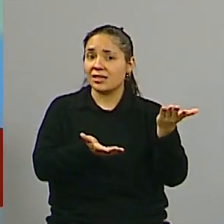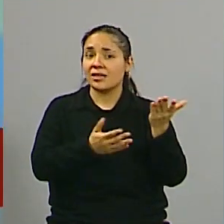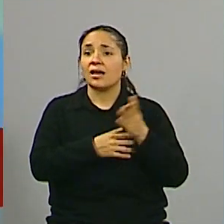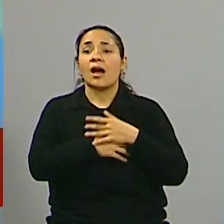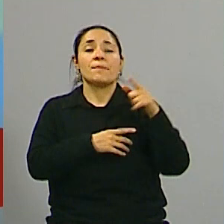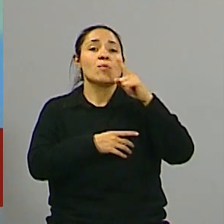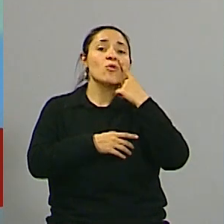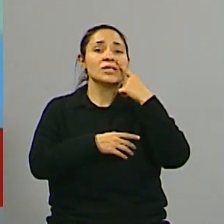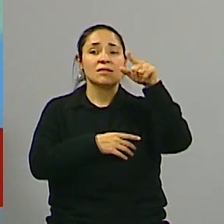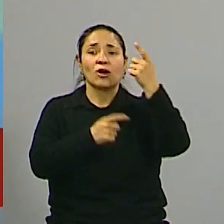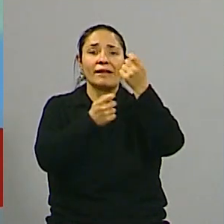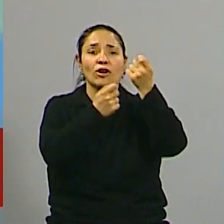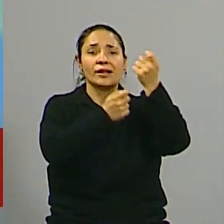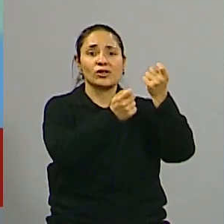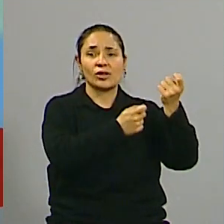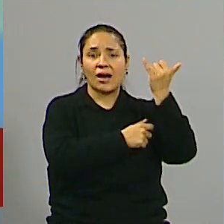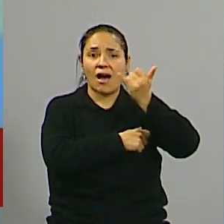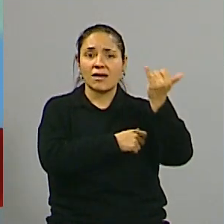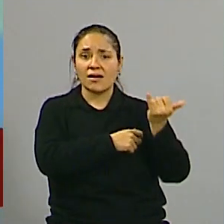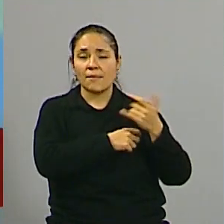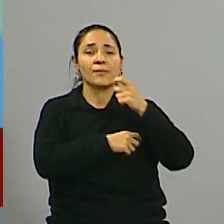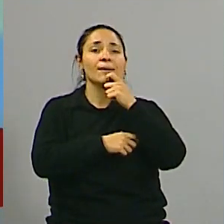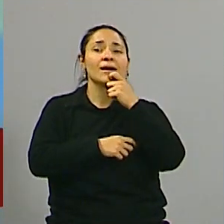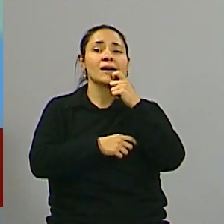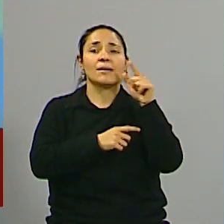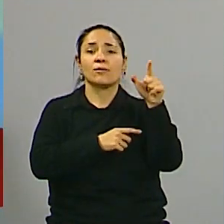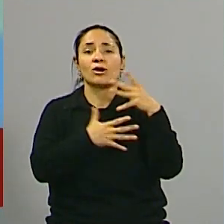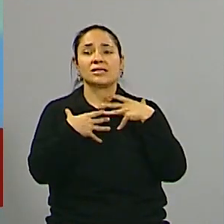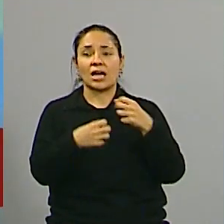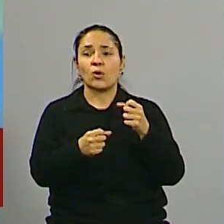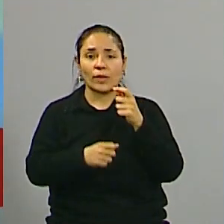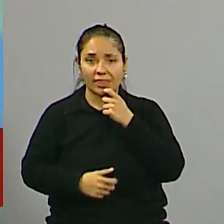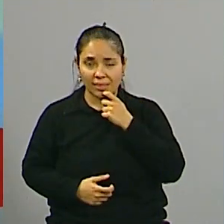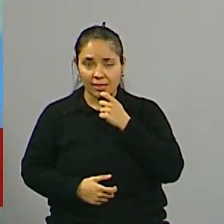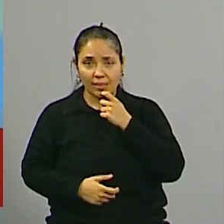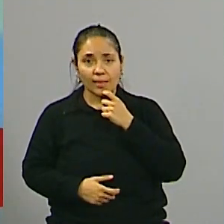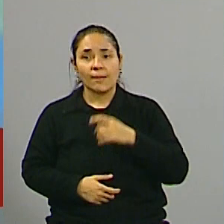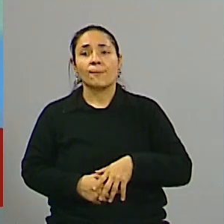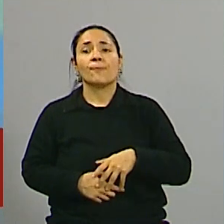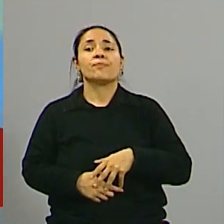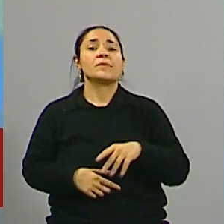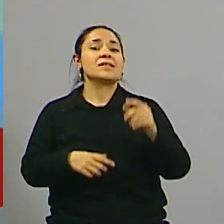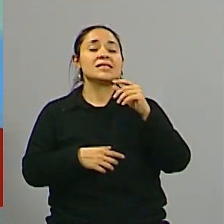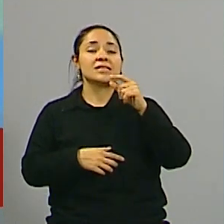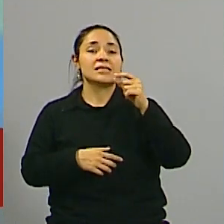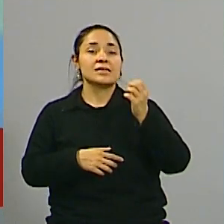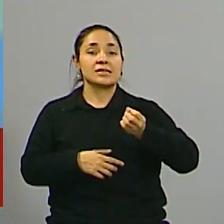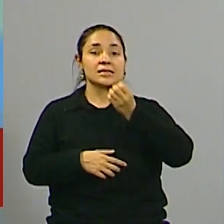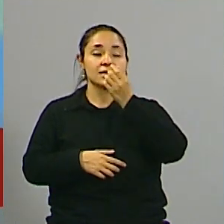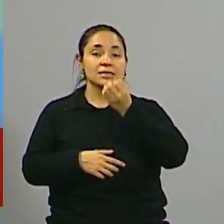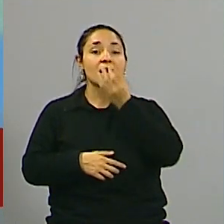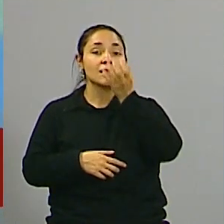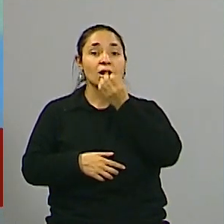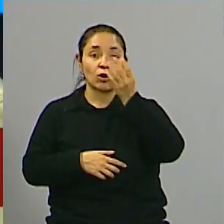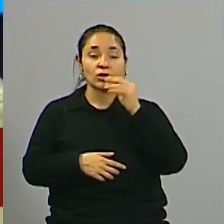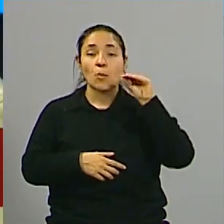los municipios. Recién hablaba del tema de salud, digamos, ¿no? El municipio de Santa Rosa, el otro día veía una imagen